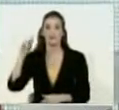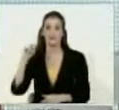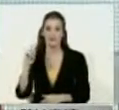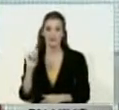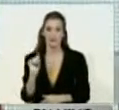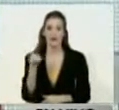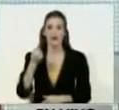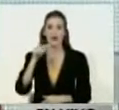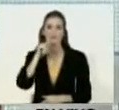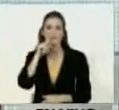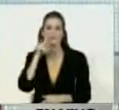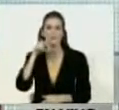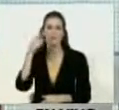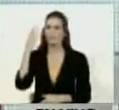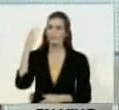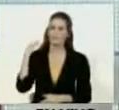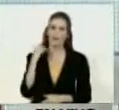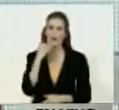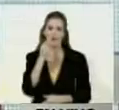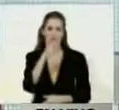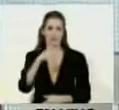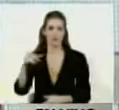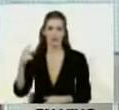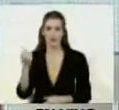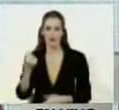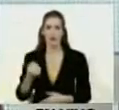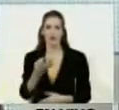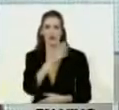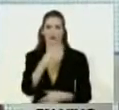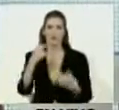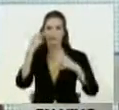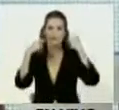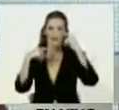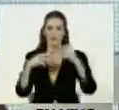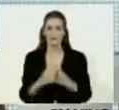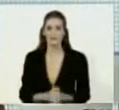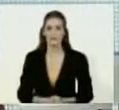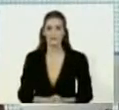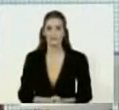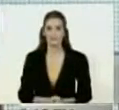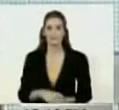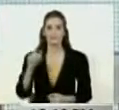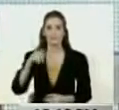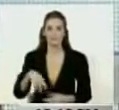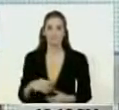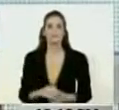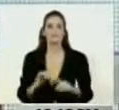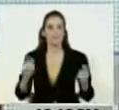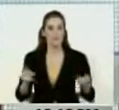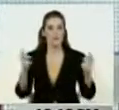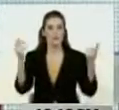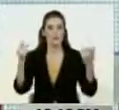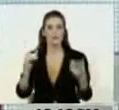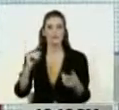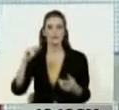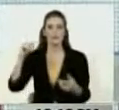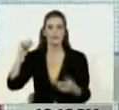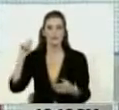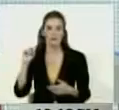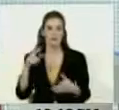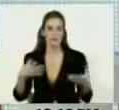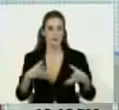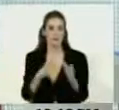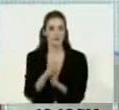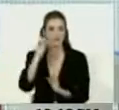en estos días con compañeros del comandante Chávez y con los centauros, esa promoción de los centauros que él formó en la